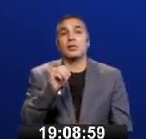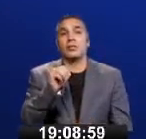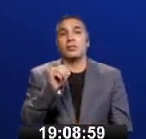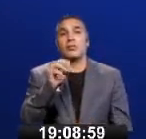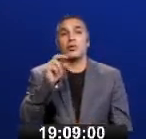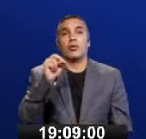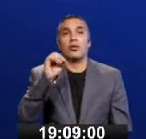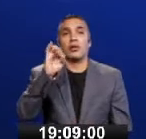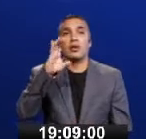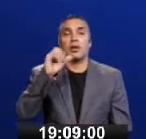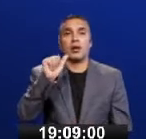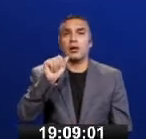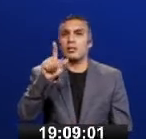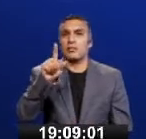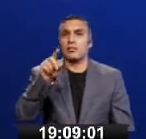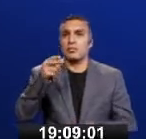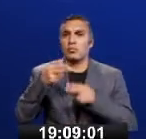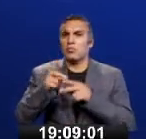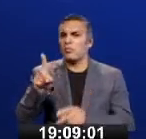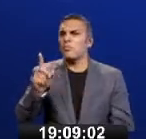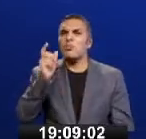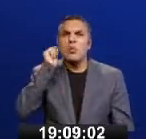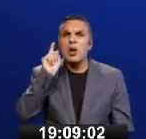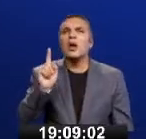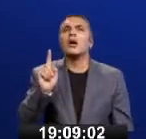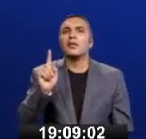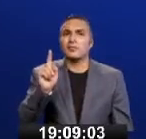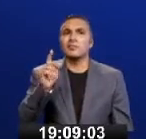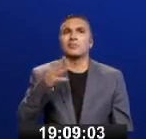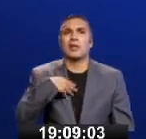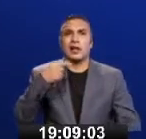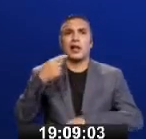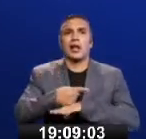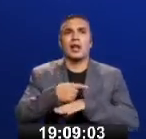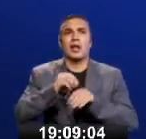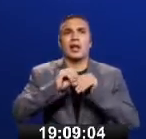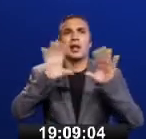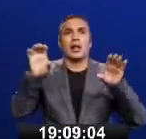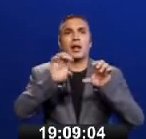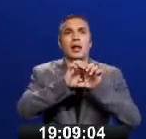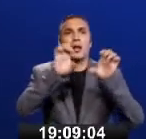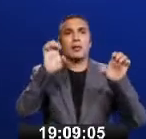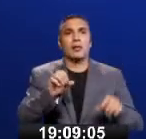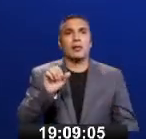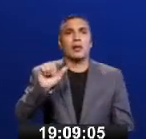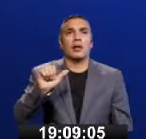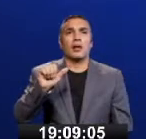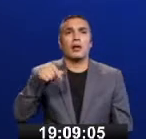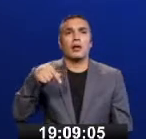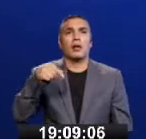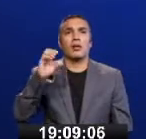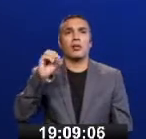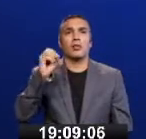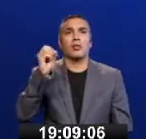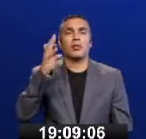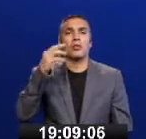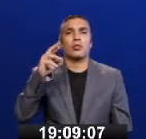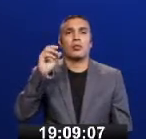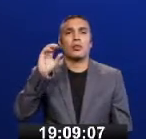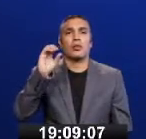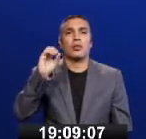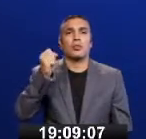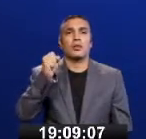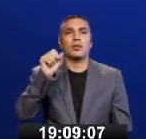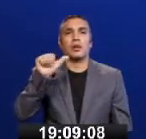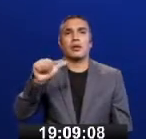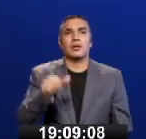es un nombre ajeno para la familia Solís. Ella aparece como gerente general de la empresa Aconstrucnol S.A. La compañía,